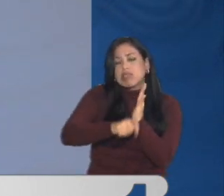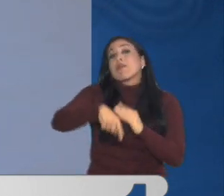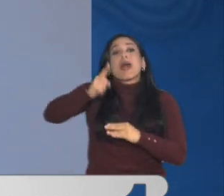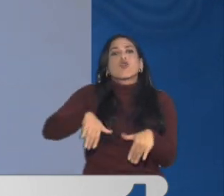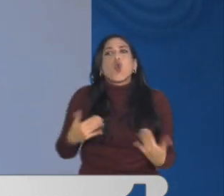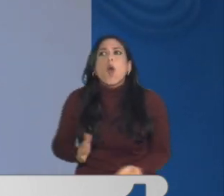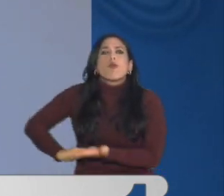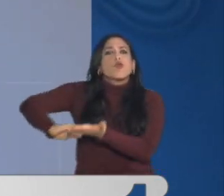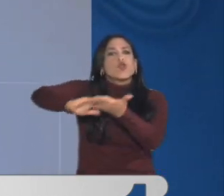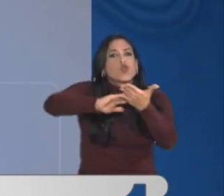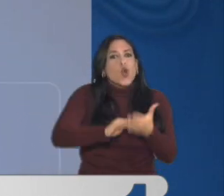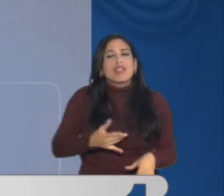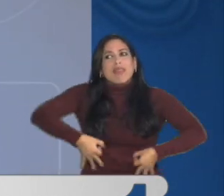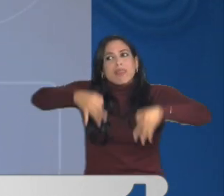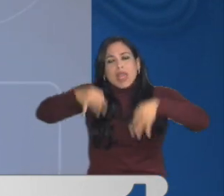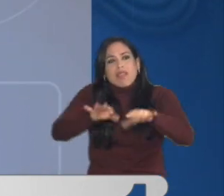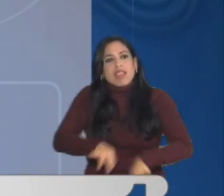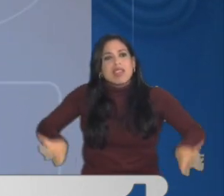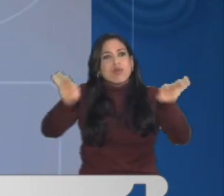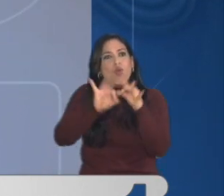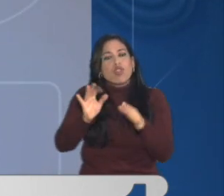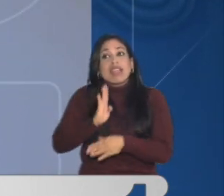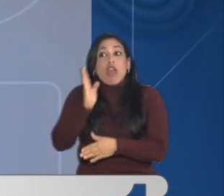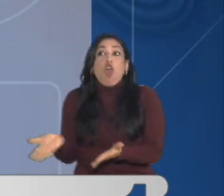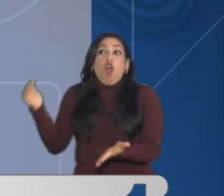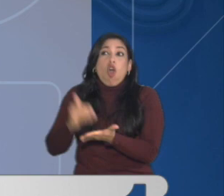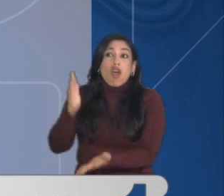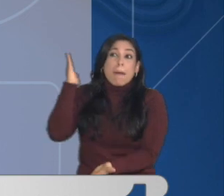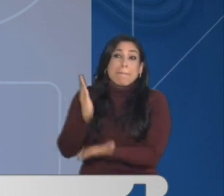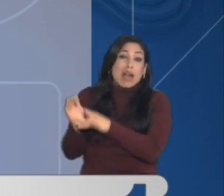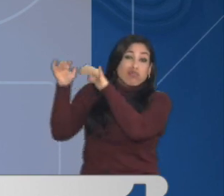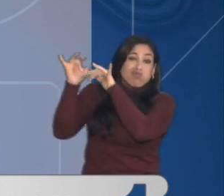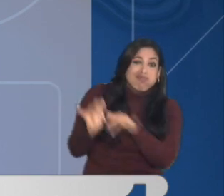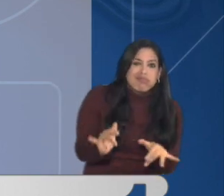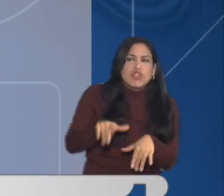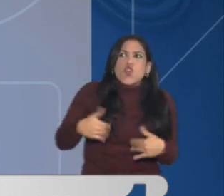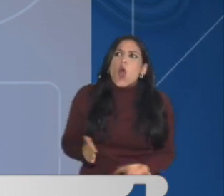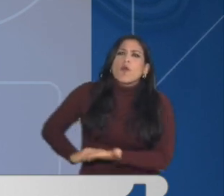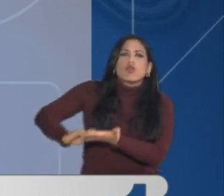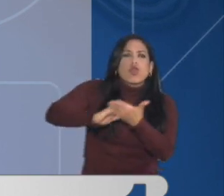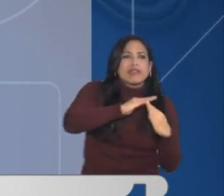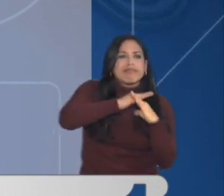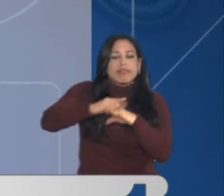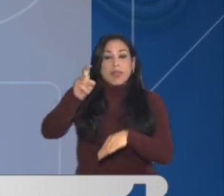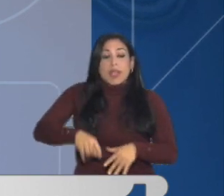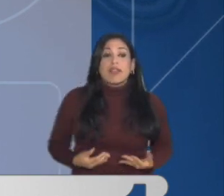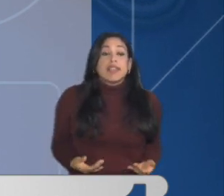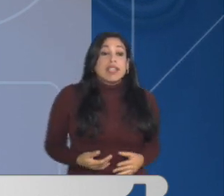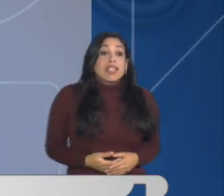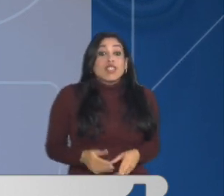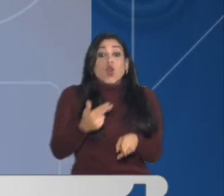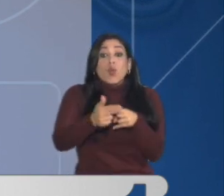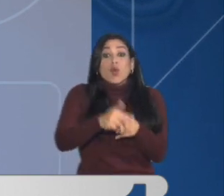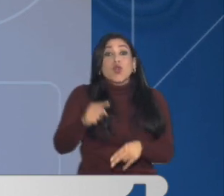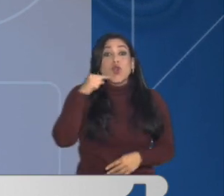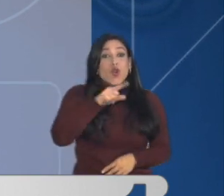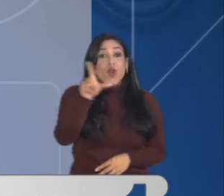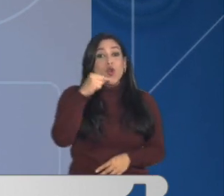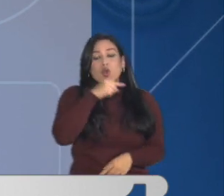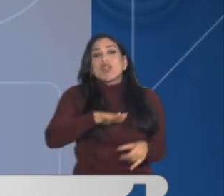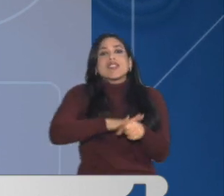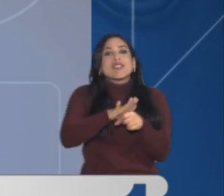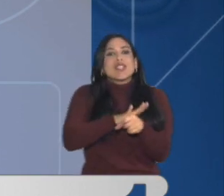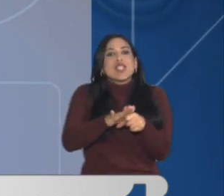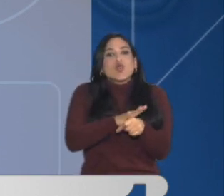la solución definitiva que pueda tener para una posible o futura avalancha que pueda suceder en este municipio. A puertas de este puente festivo,